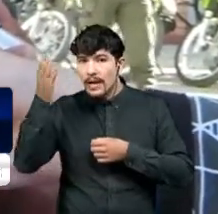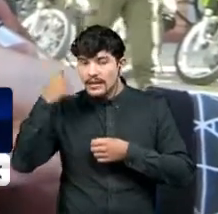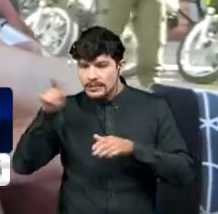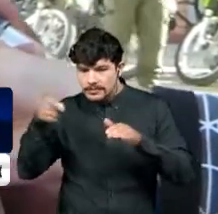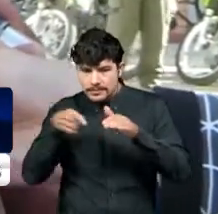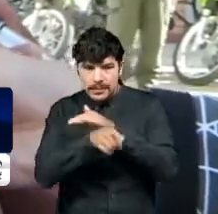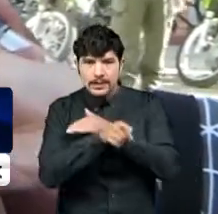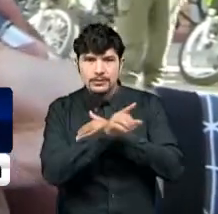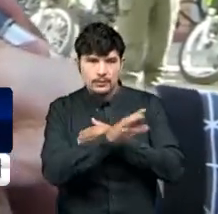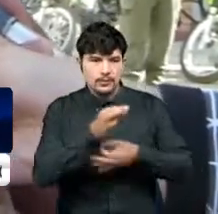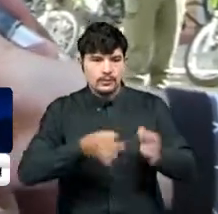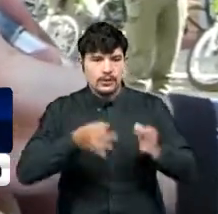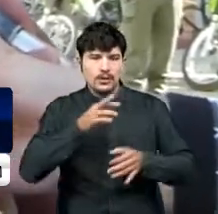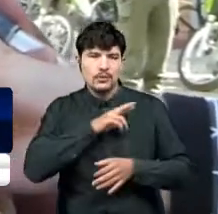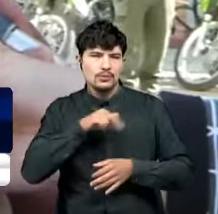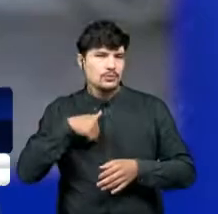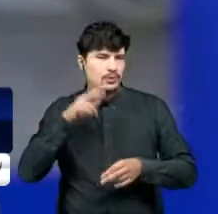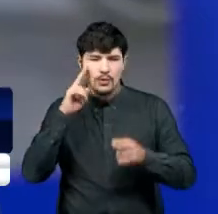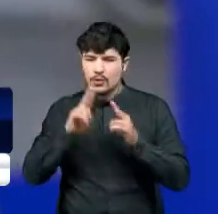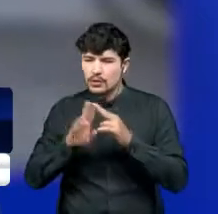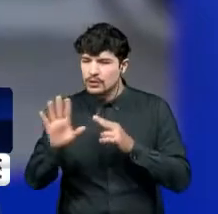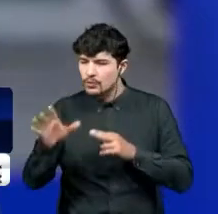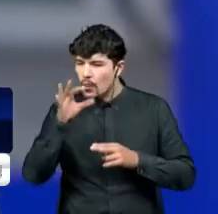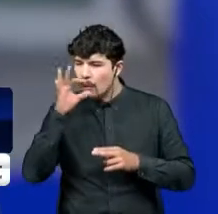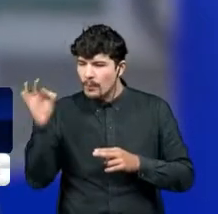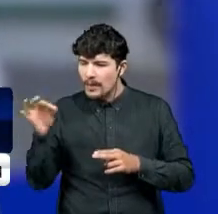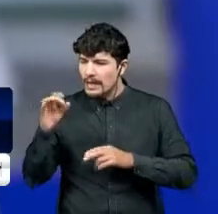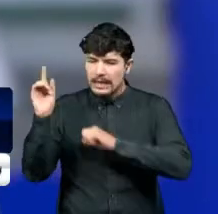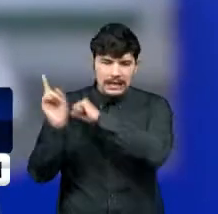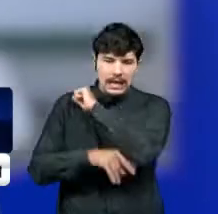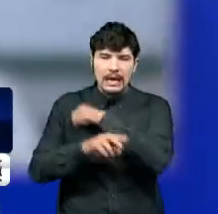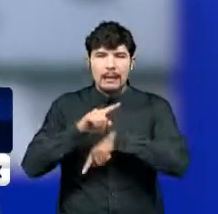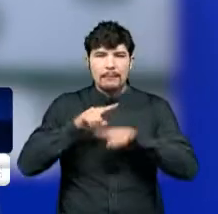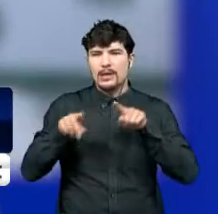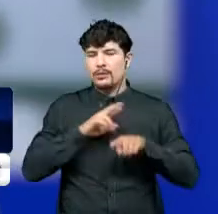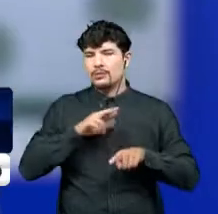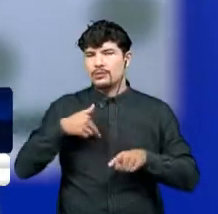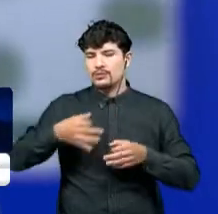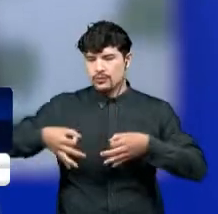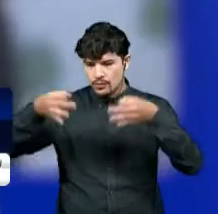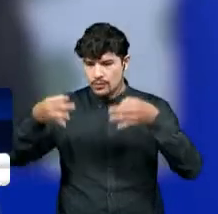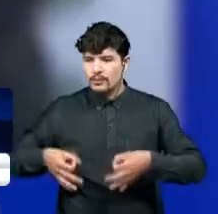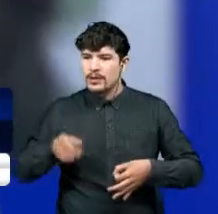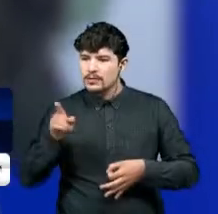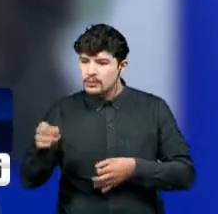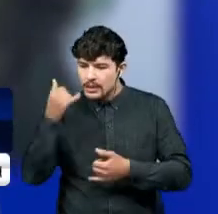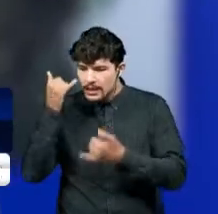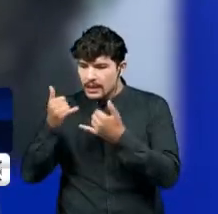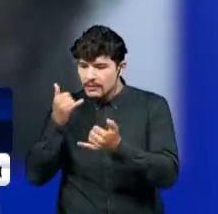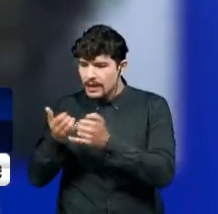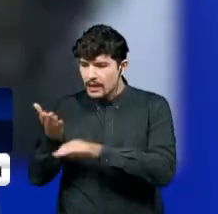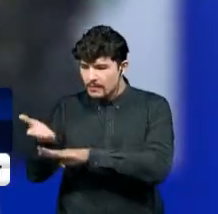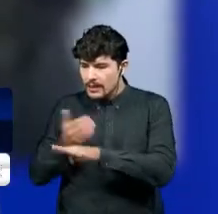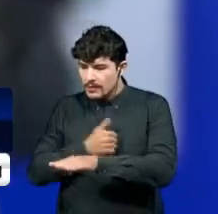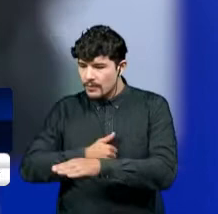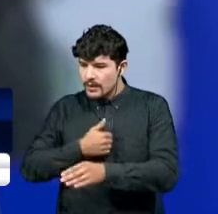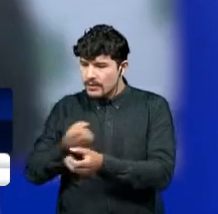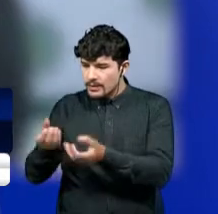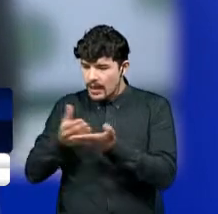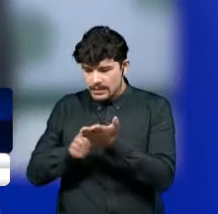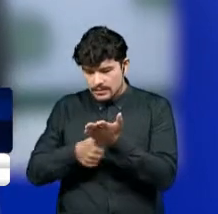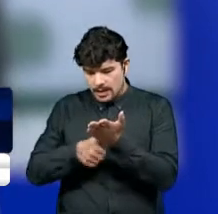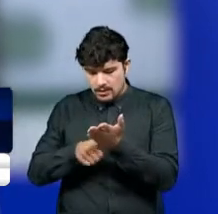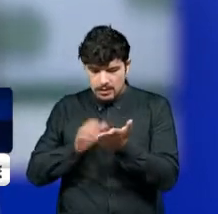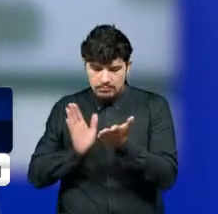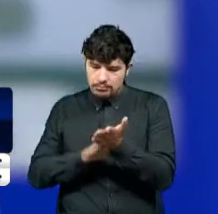realmente cuál será el en que actos se habrá incurrido pero que nosotros damos cumplimiento una patrulla lo ubica le pide antecedentes